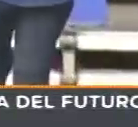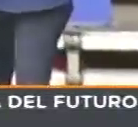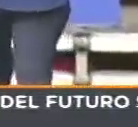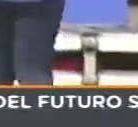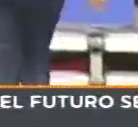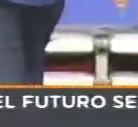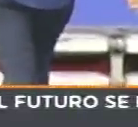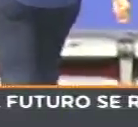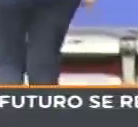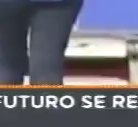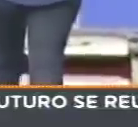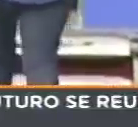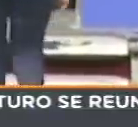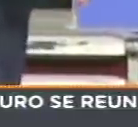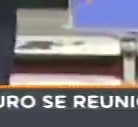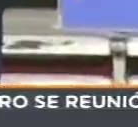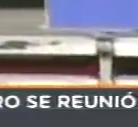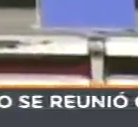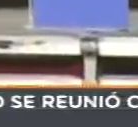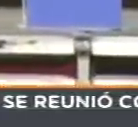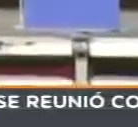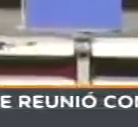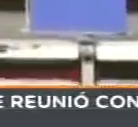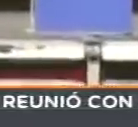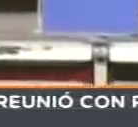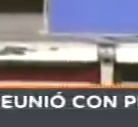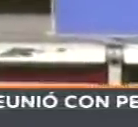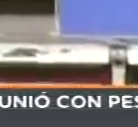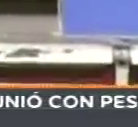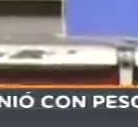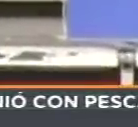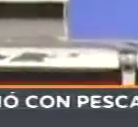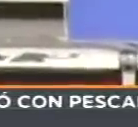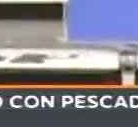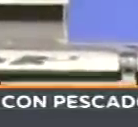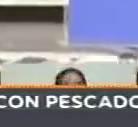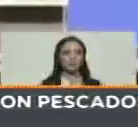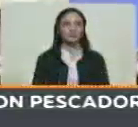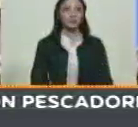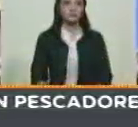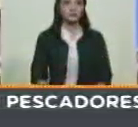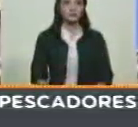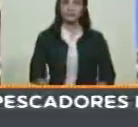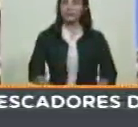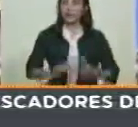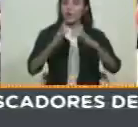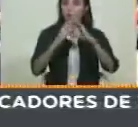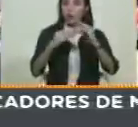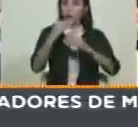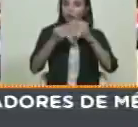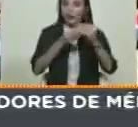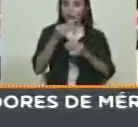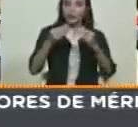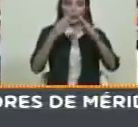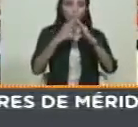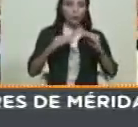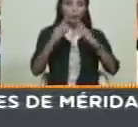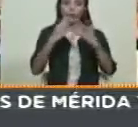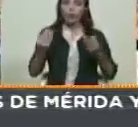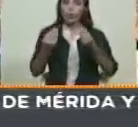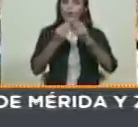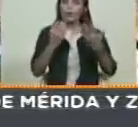alegría todos los que hagamos hagámoslo con amor hagámoslo con alegría hagámoslo con